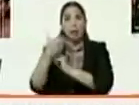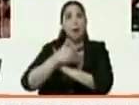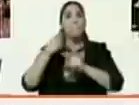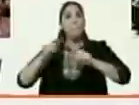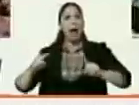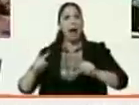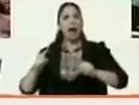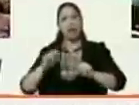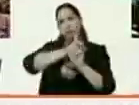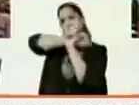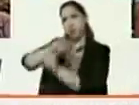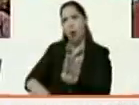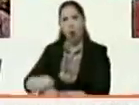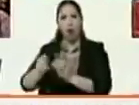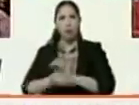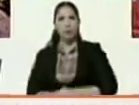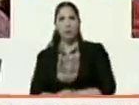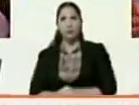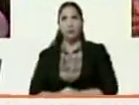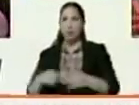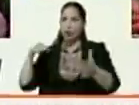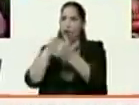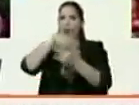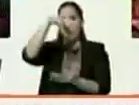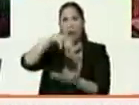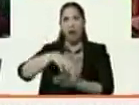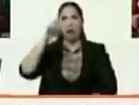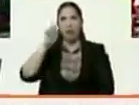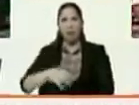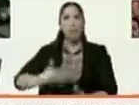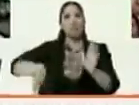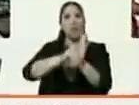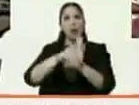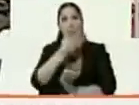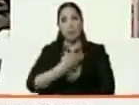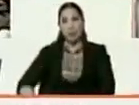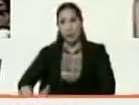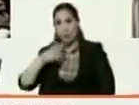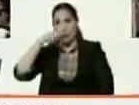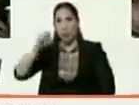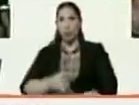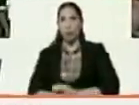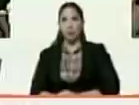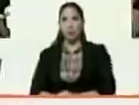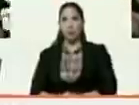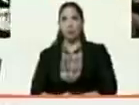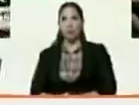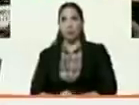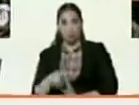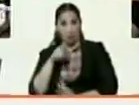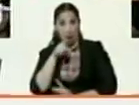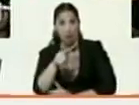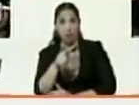que derrotemos el golpe de Estado y vuelva el presidente Nicolás Maduro. Desde